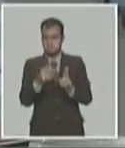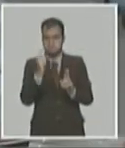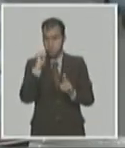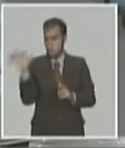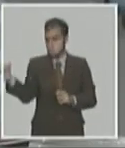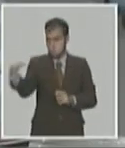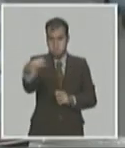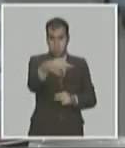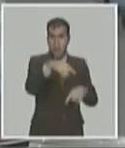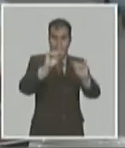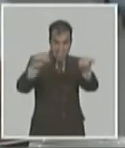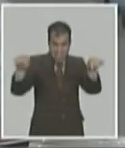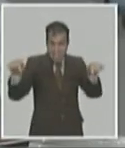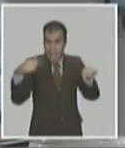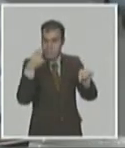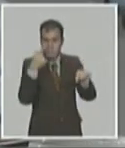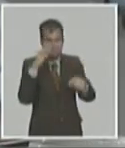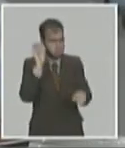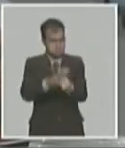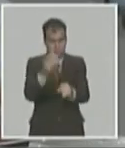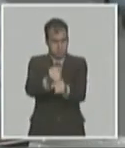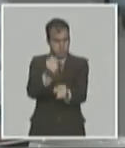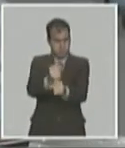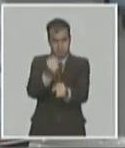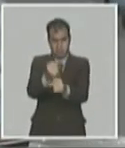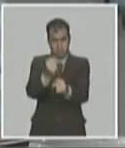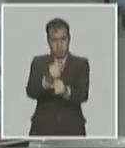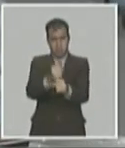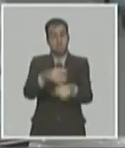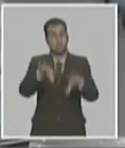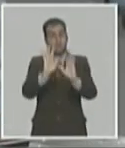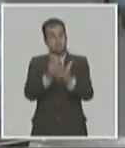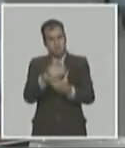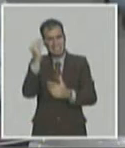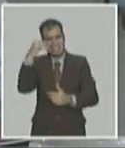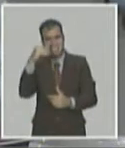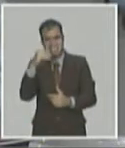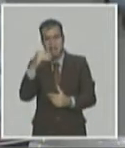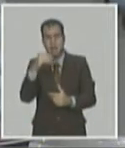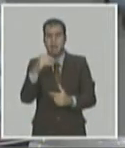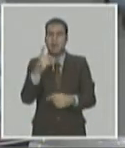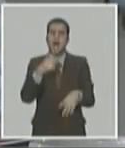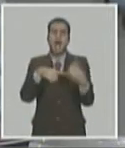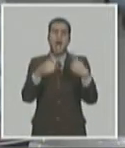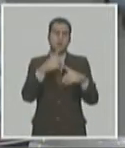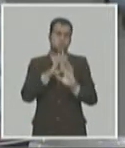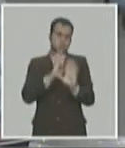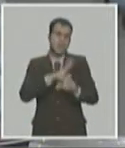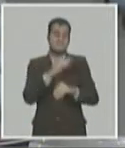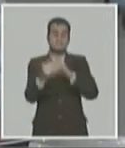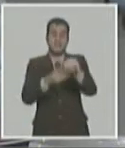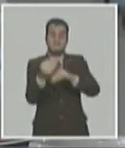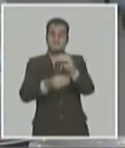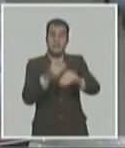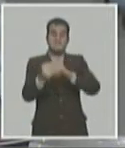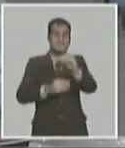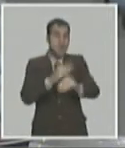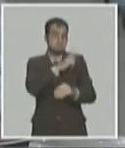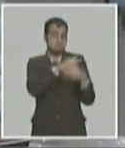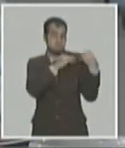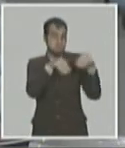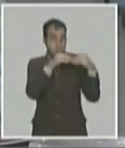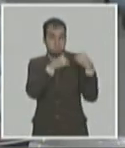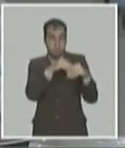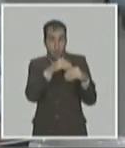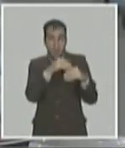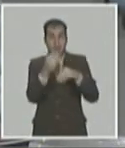trabajo que en un recorrido, como parte del proceso de entrega, un grupo de funciones que nos ha tocado continuar y que